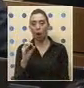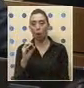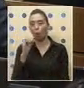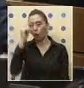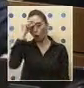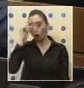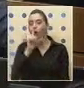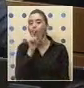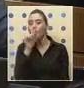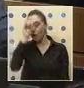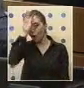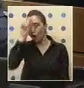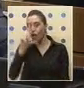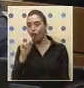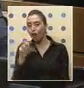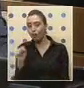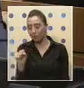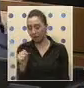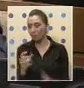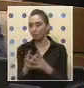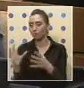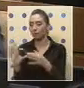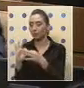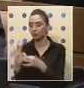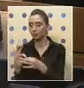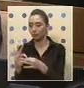Ortiz. Muchas gracias,